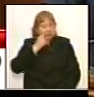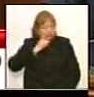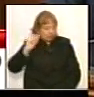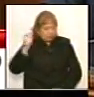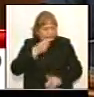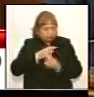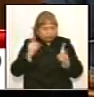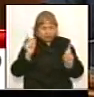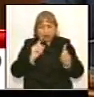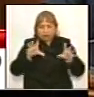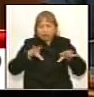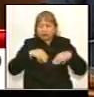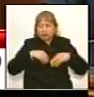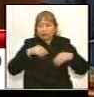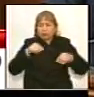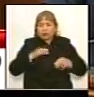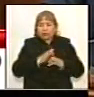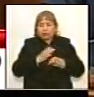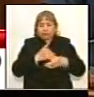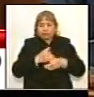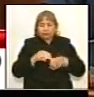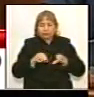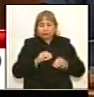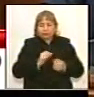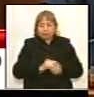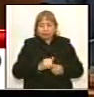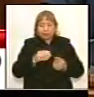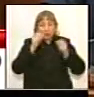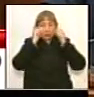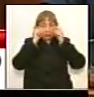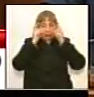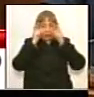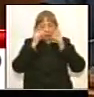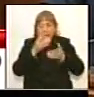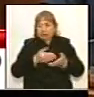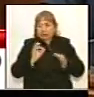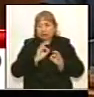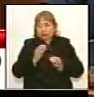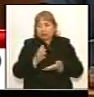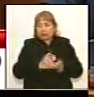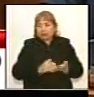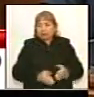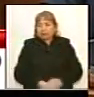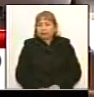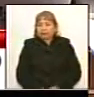en desacuerdo completamente con esta forma de querer legislar y de querer sorprender al país. De ninguna manera, presidente.